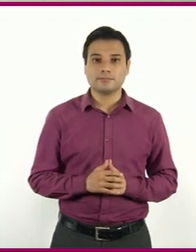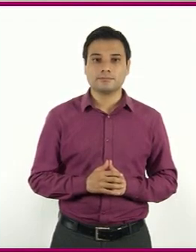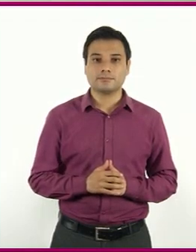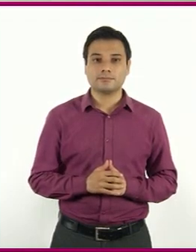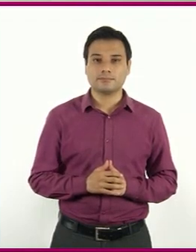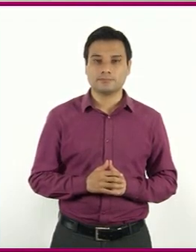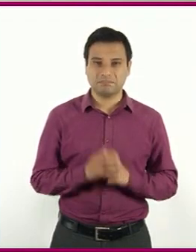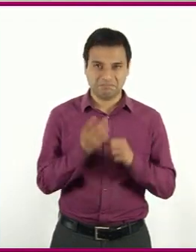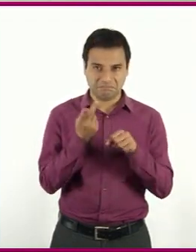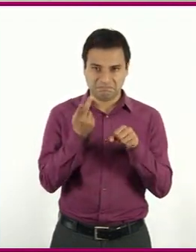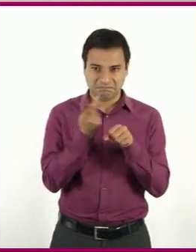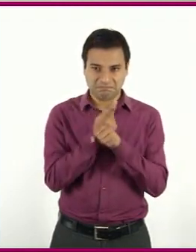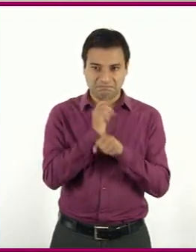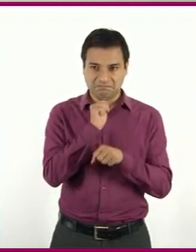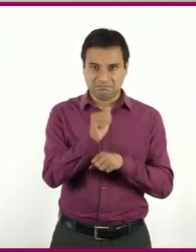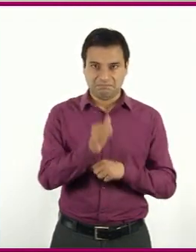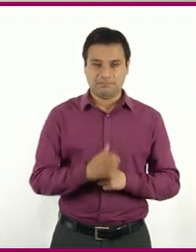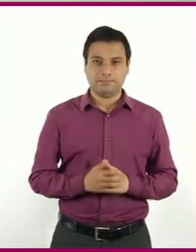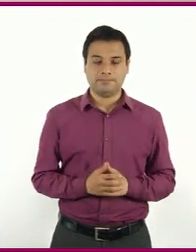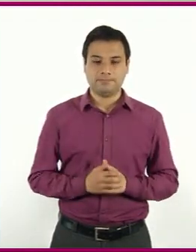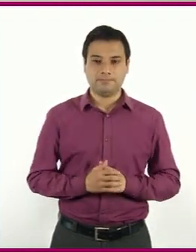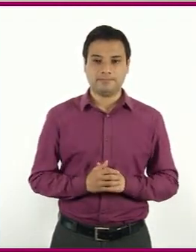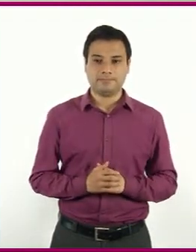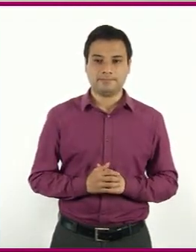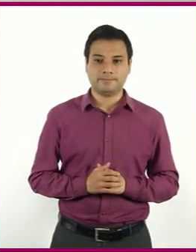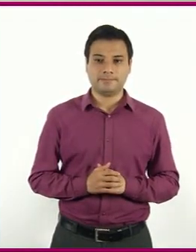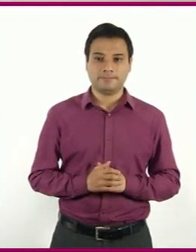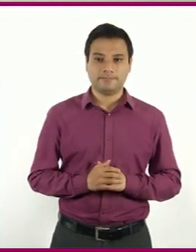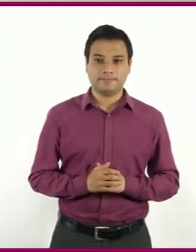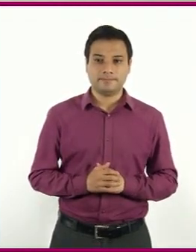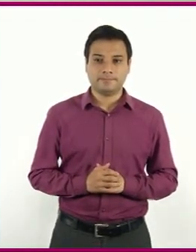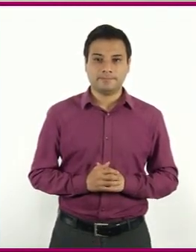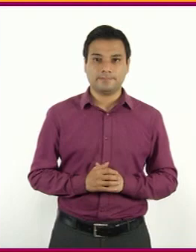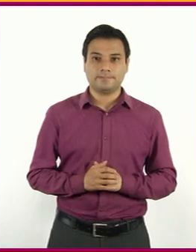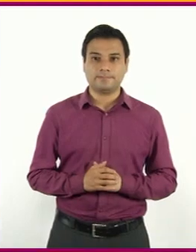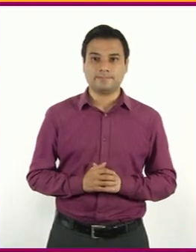Bien, no pasa muy nada, muy no pasa bien, nada. Muy lejos. ¿Listo? Listo.